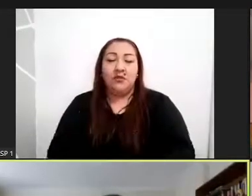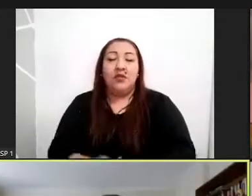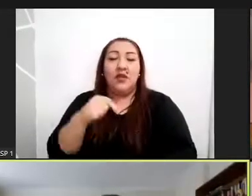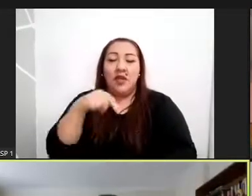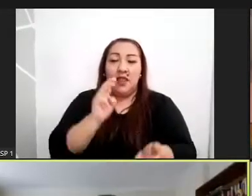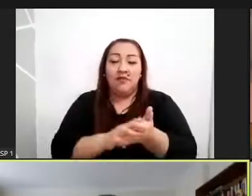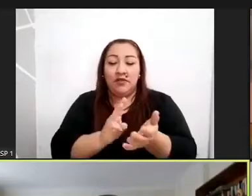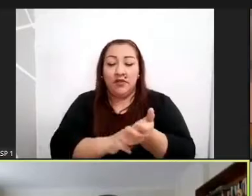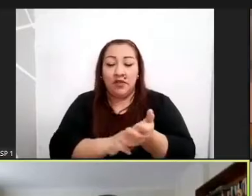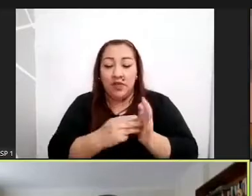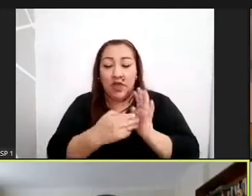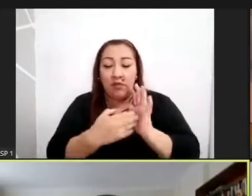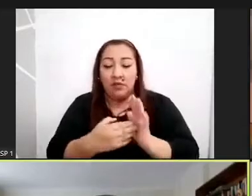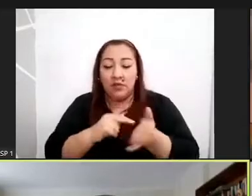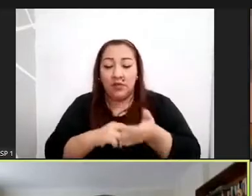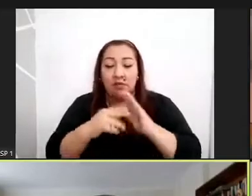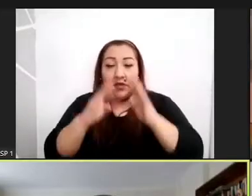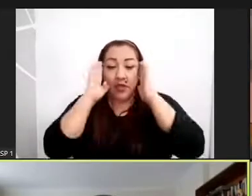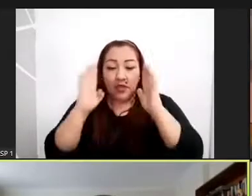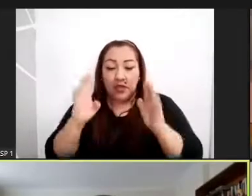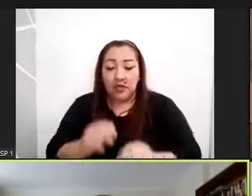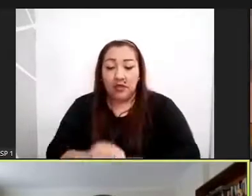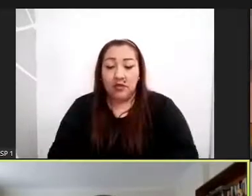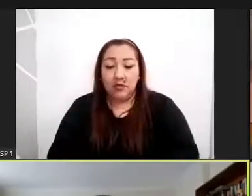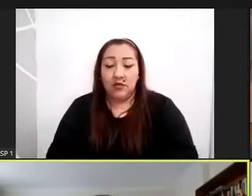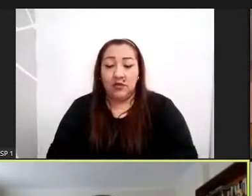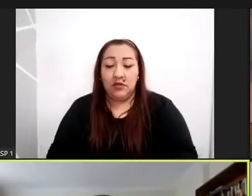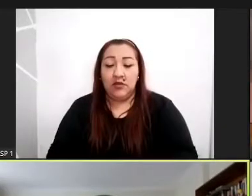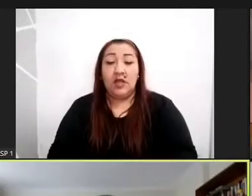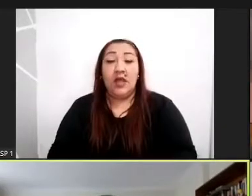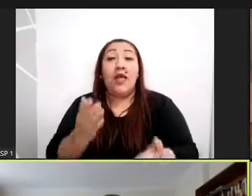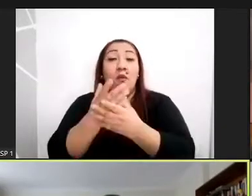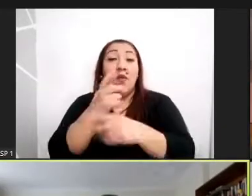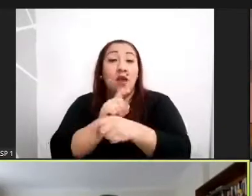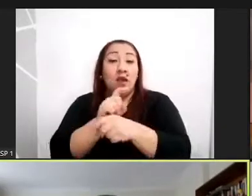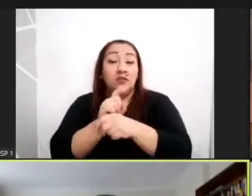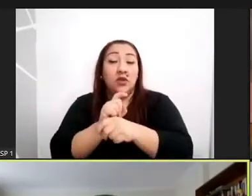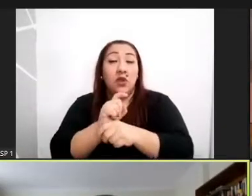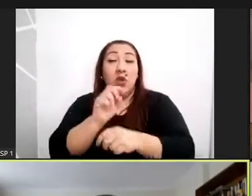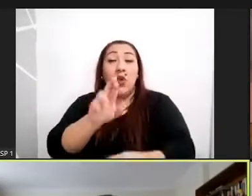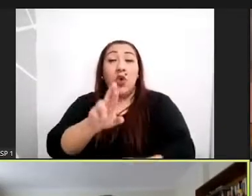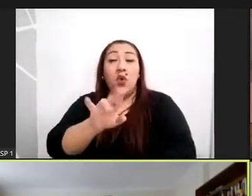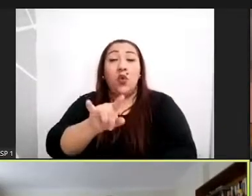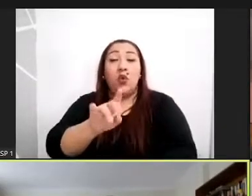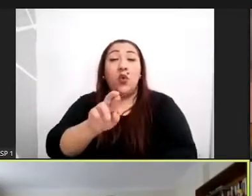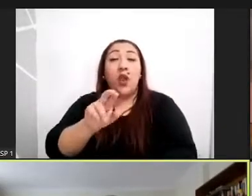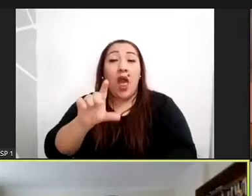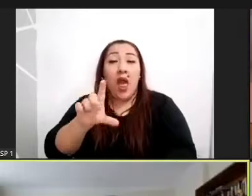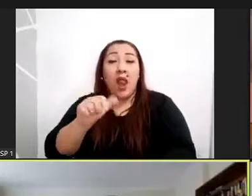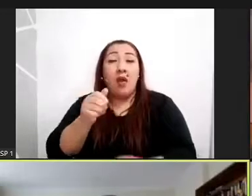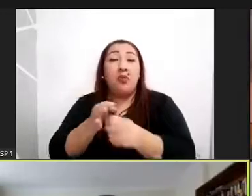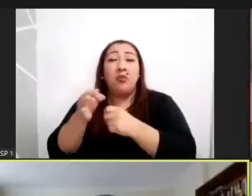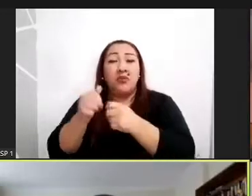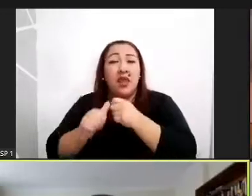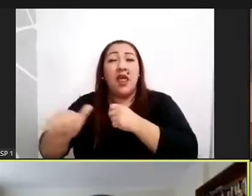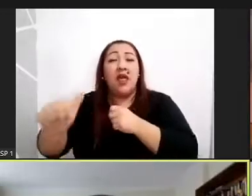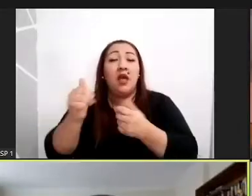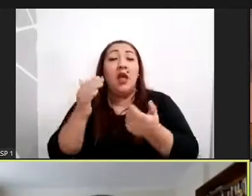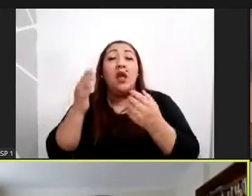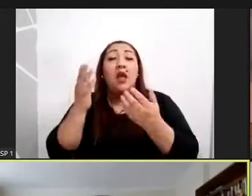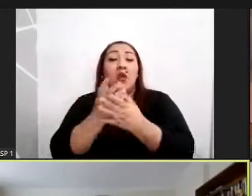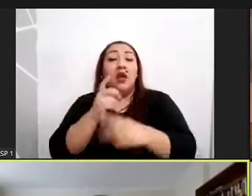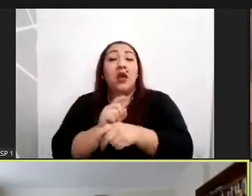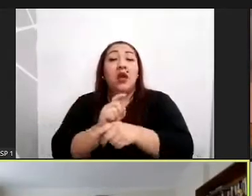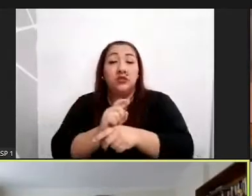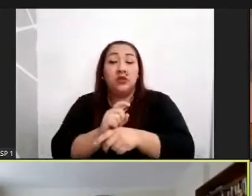ha puesto especial atención, por ejemplo, en la educación rural, en la educación inclusiva, en la educación intercultural